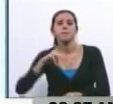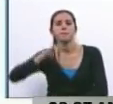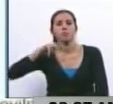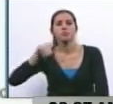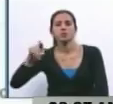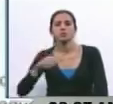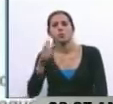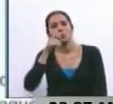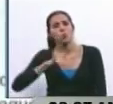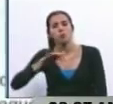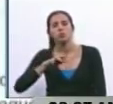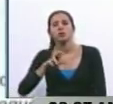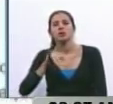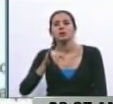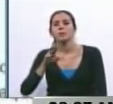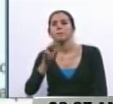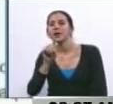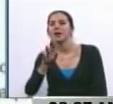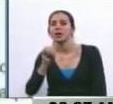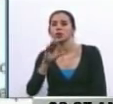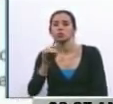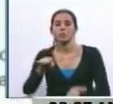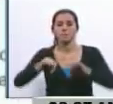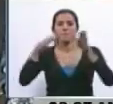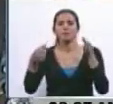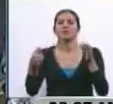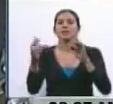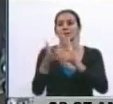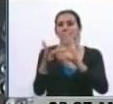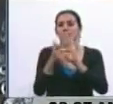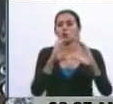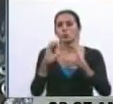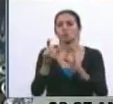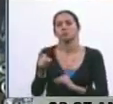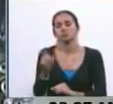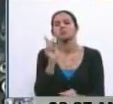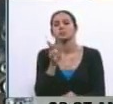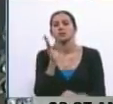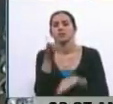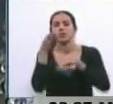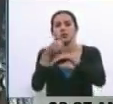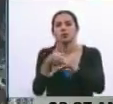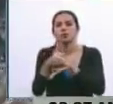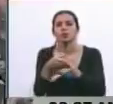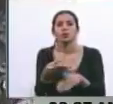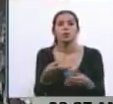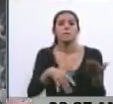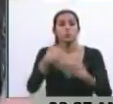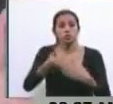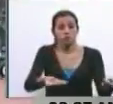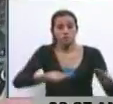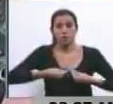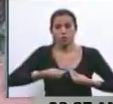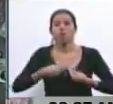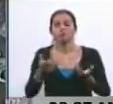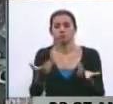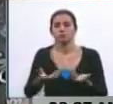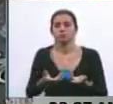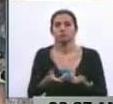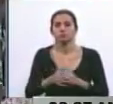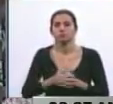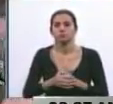Encarnación, Rivas, Paracoto? Osvaldo a través Zulha. De las mesas técnicas de telecomunicaciones, desde allí recibimos los proyectos, además de que, por supuesto, móvil